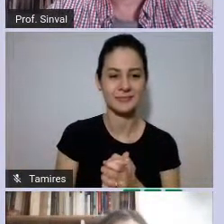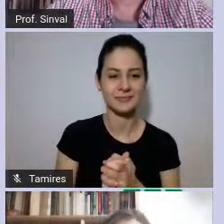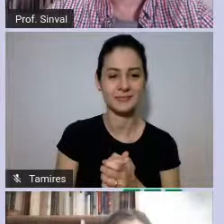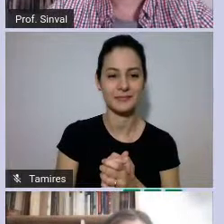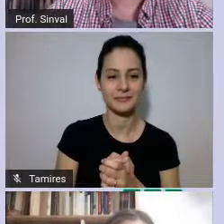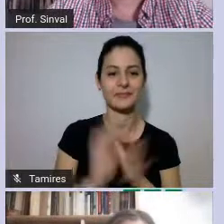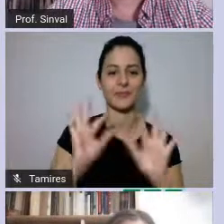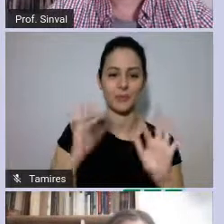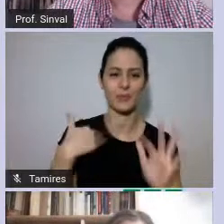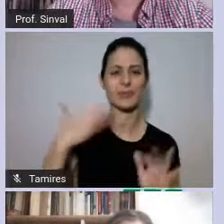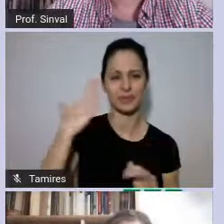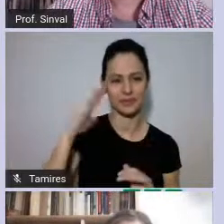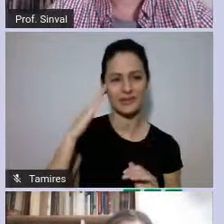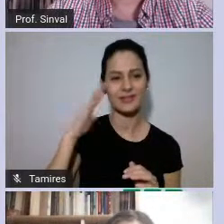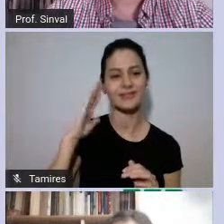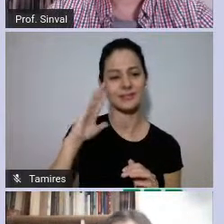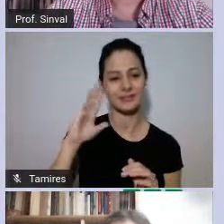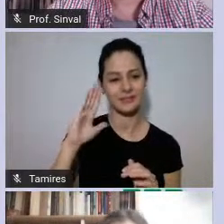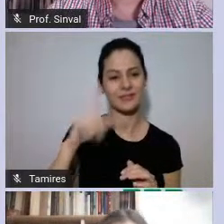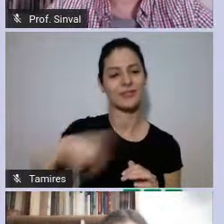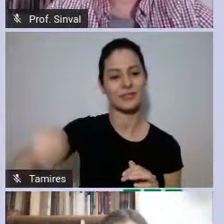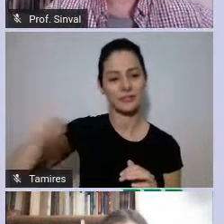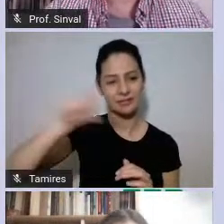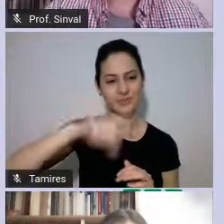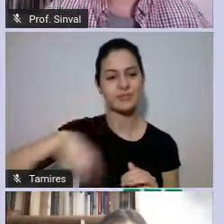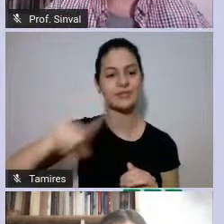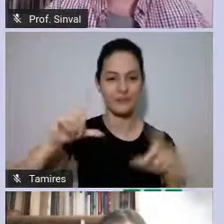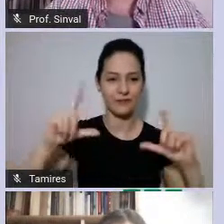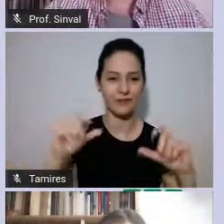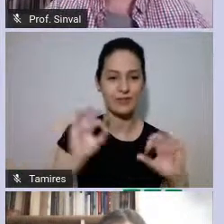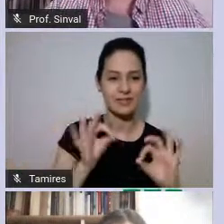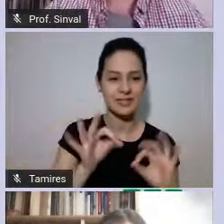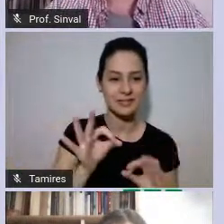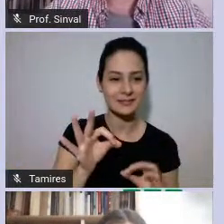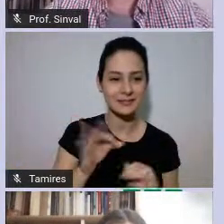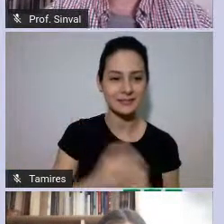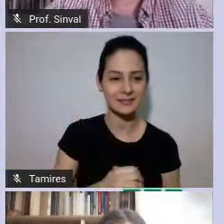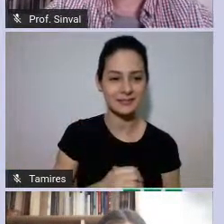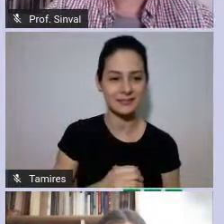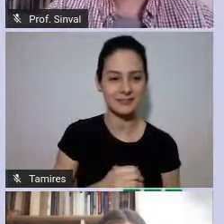Entiendo que todos saben y todas saben lo que es un ex voto, ¿verdad?